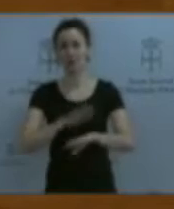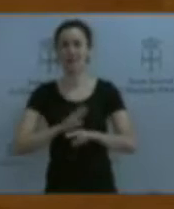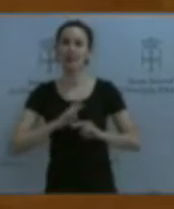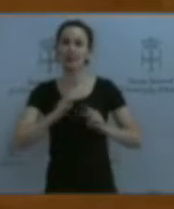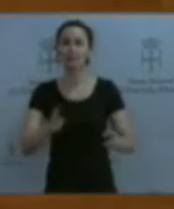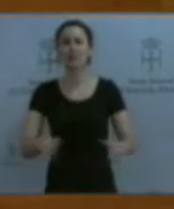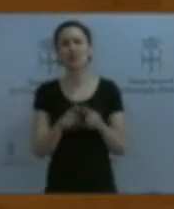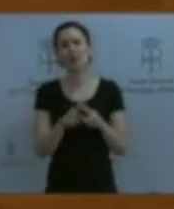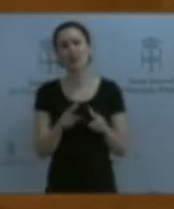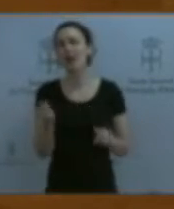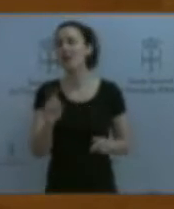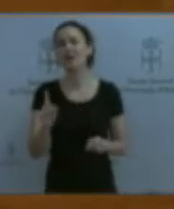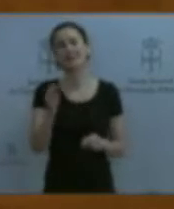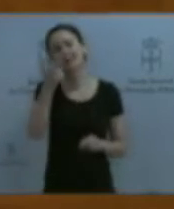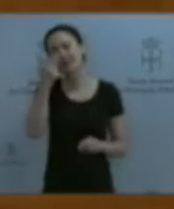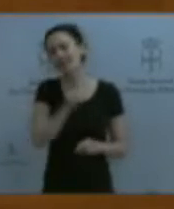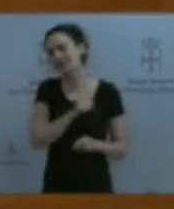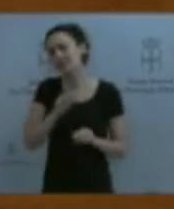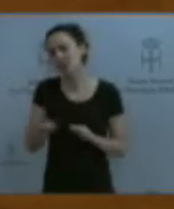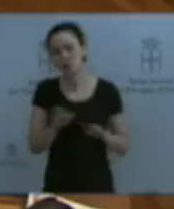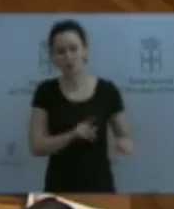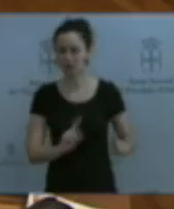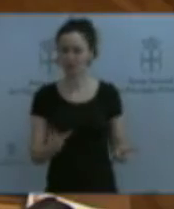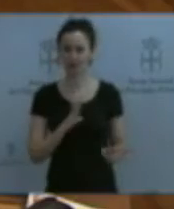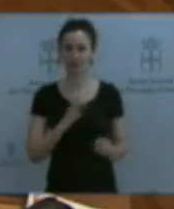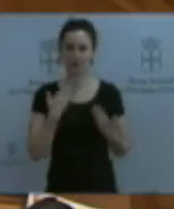a las necesidades sociales y no a los intereses partidarios. Gracias. Gracias.